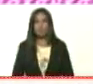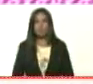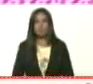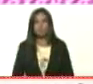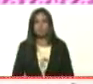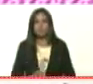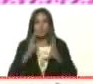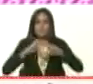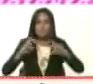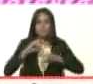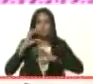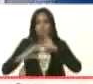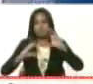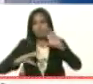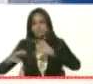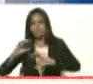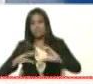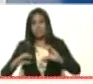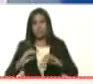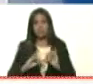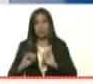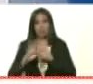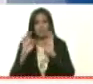investigación científica. Porque